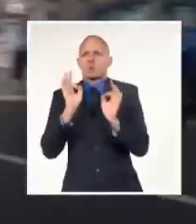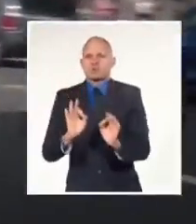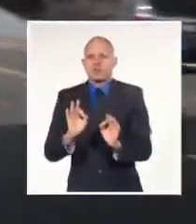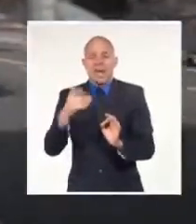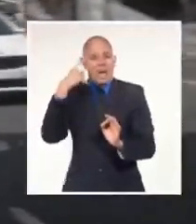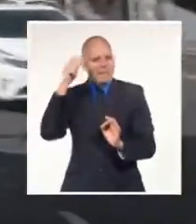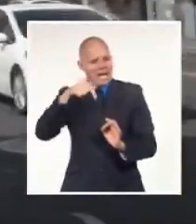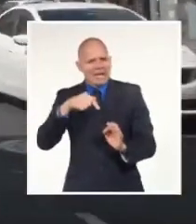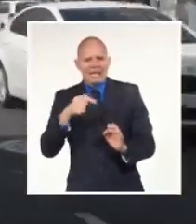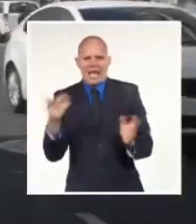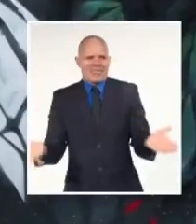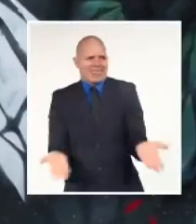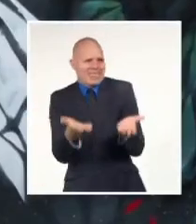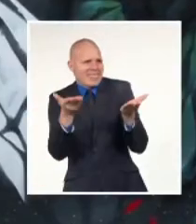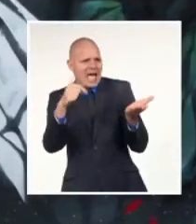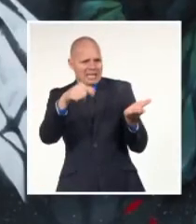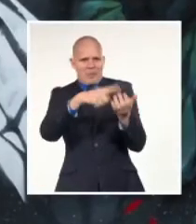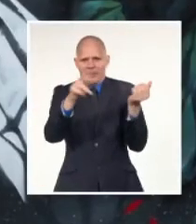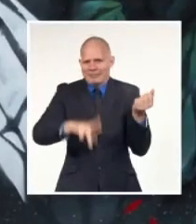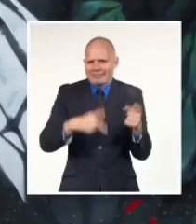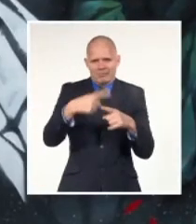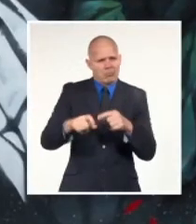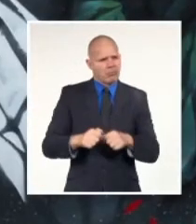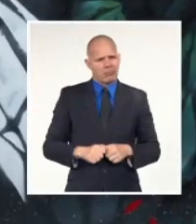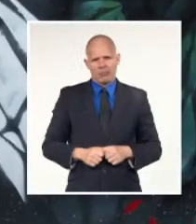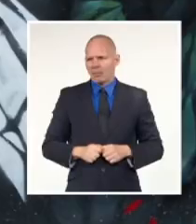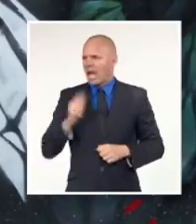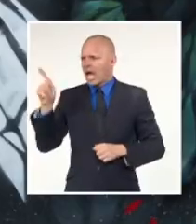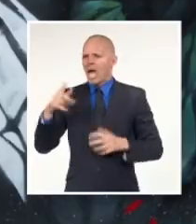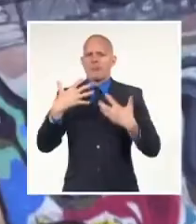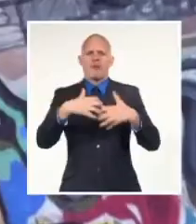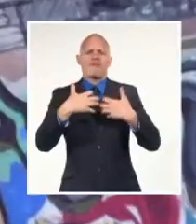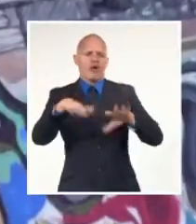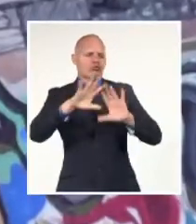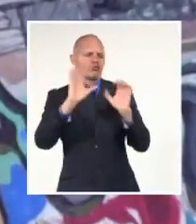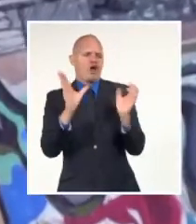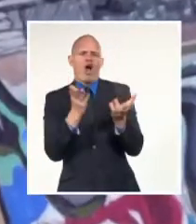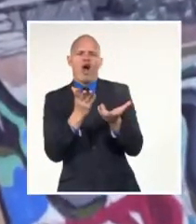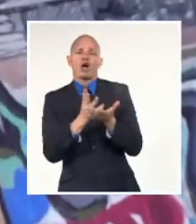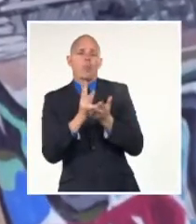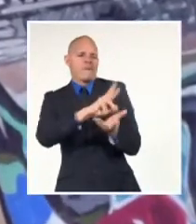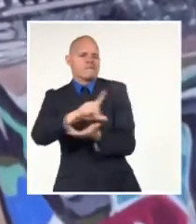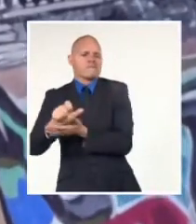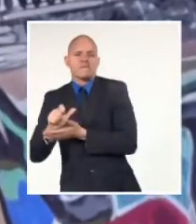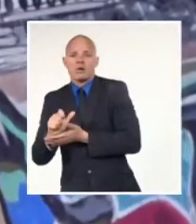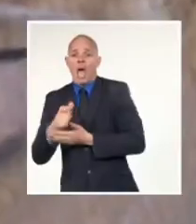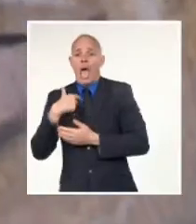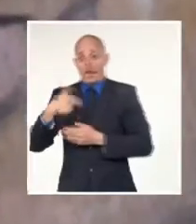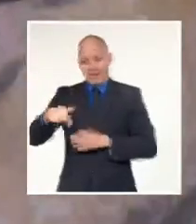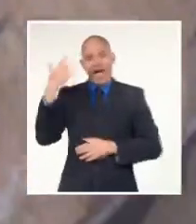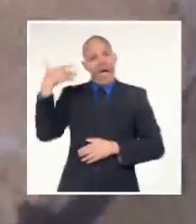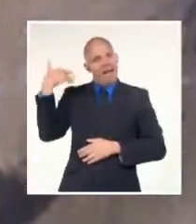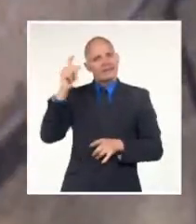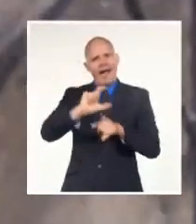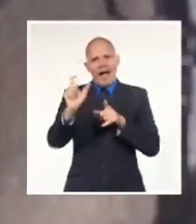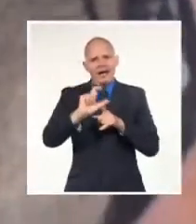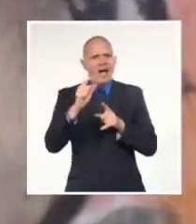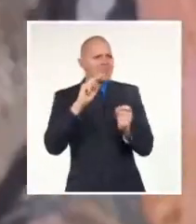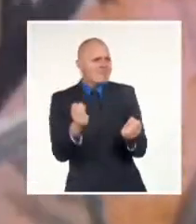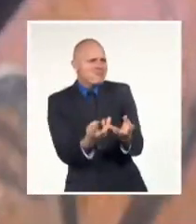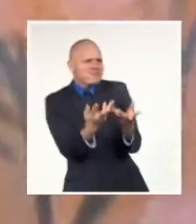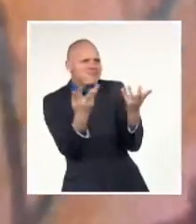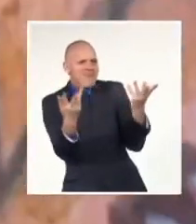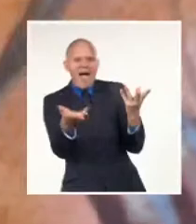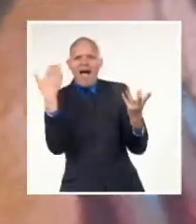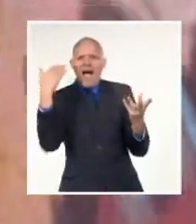en sus transnacionales, se llevan miles de millones de Puerto Rico. Destruyeron nuestra agricultura. Nosotros producíamos